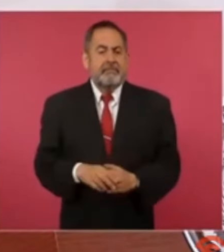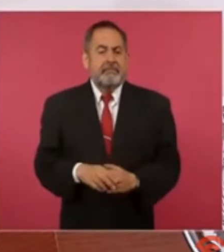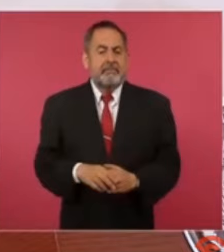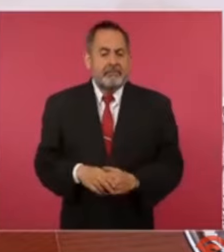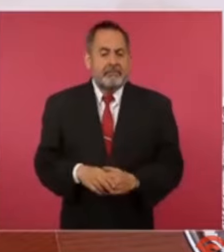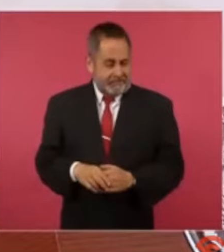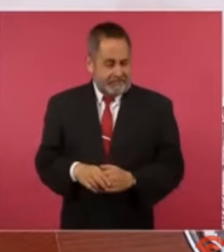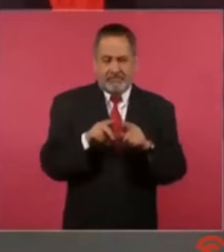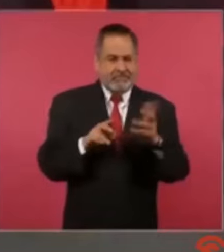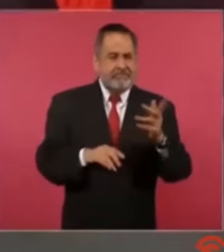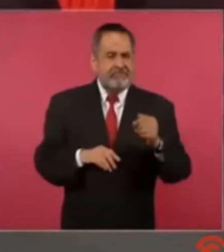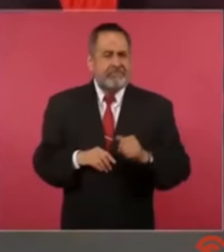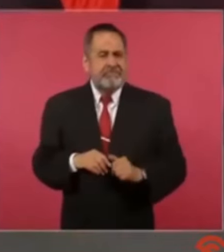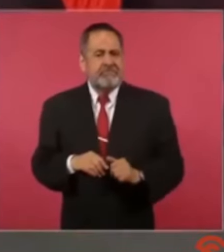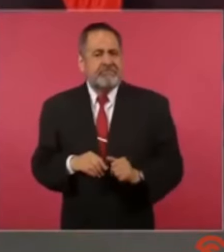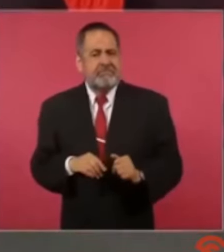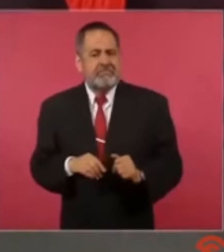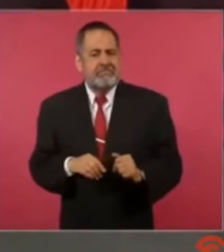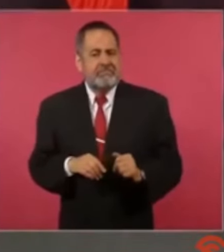desde